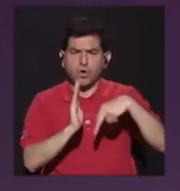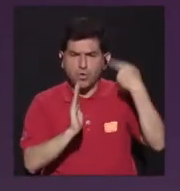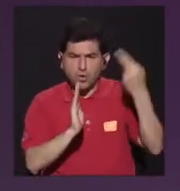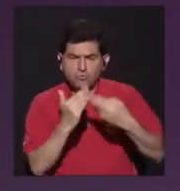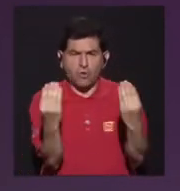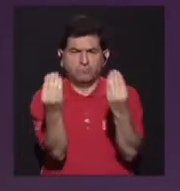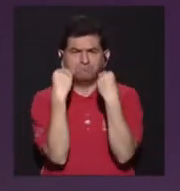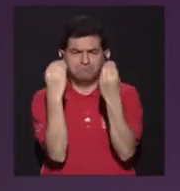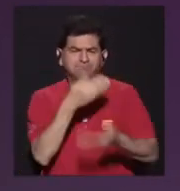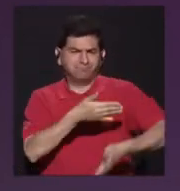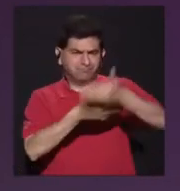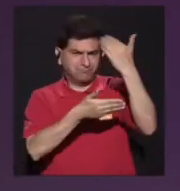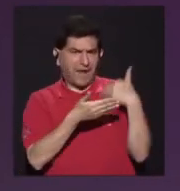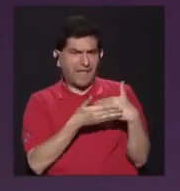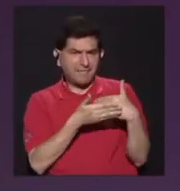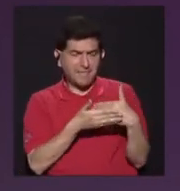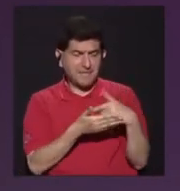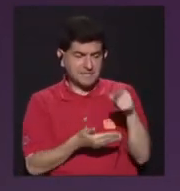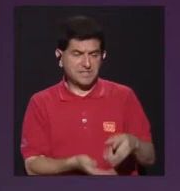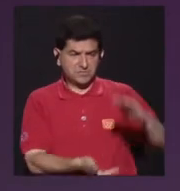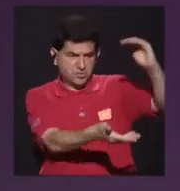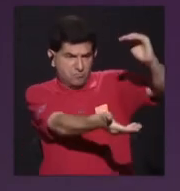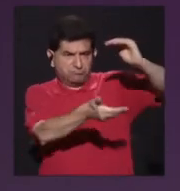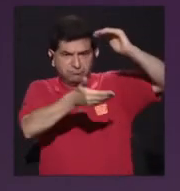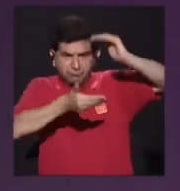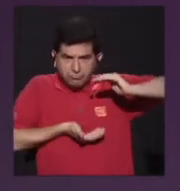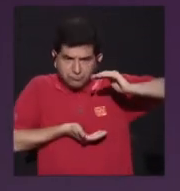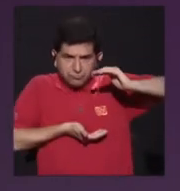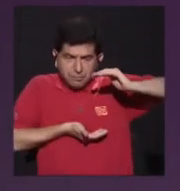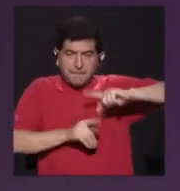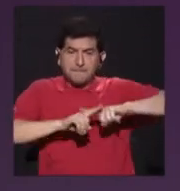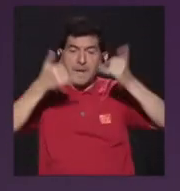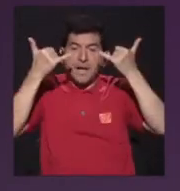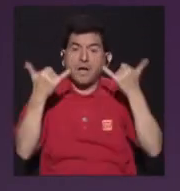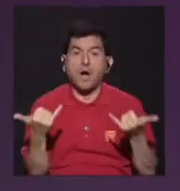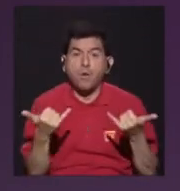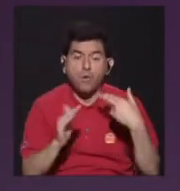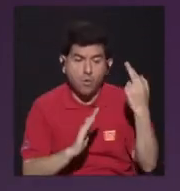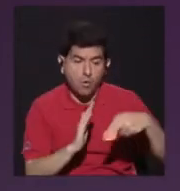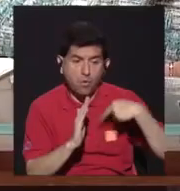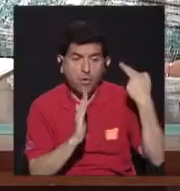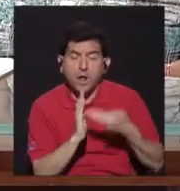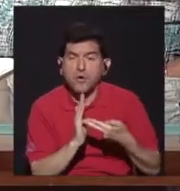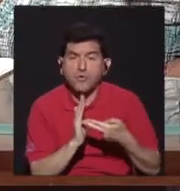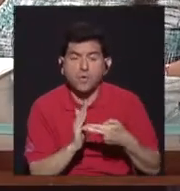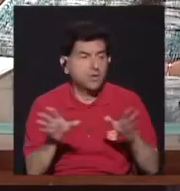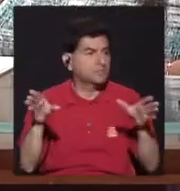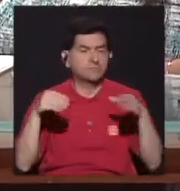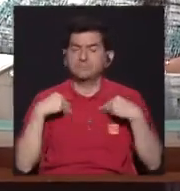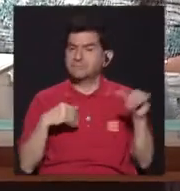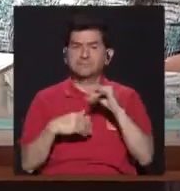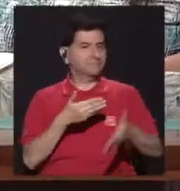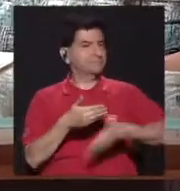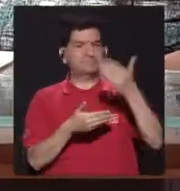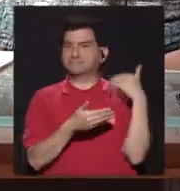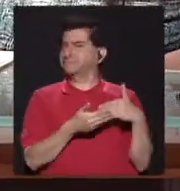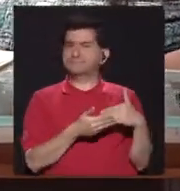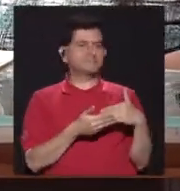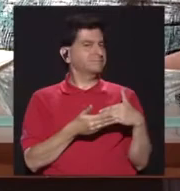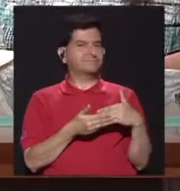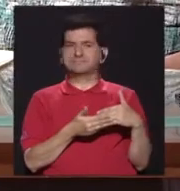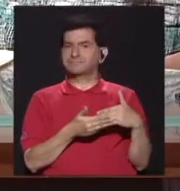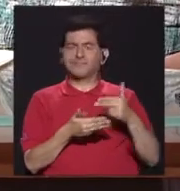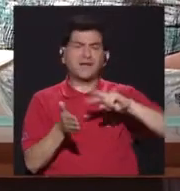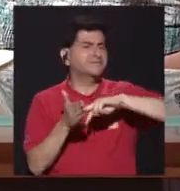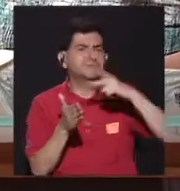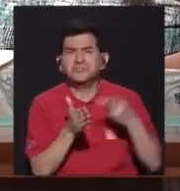habían enseñado antes, nos enseñaron todo esto. Pero ahora estos roles ya no están tan bien aceptados como lo eran antes. Entonces, tal vez no